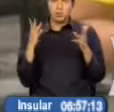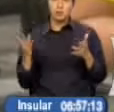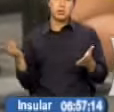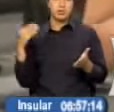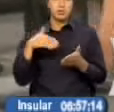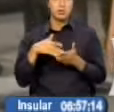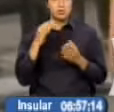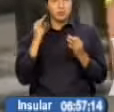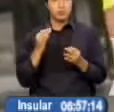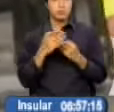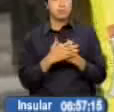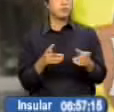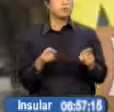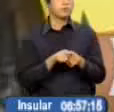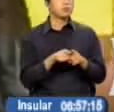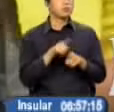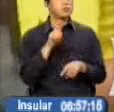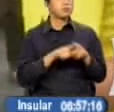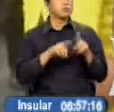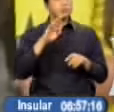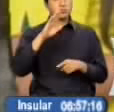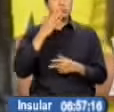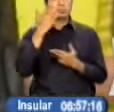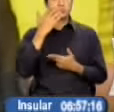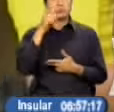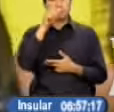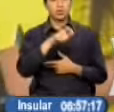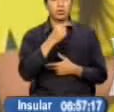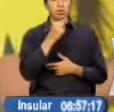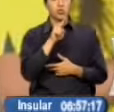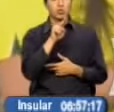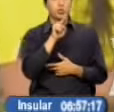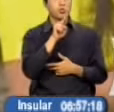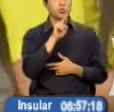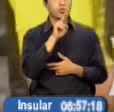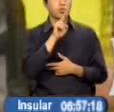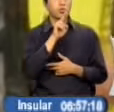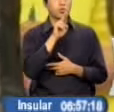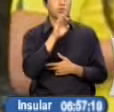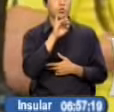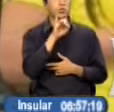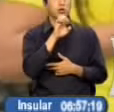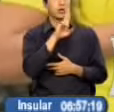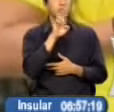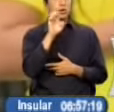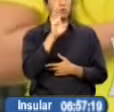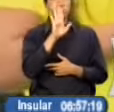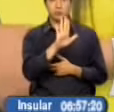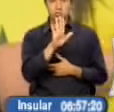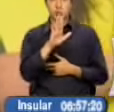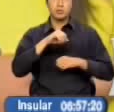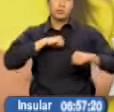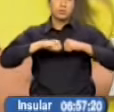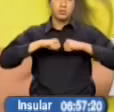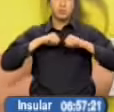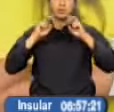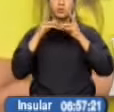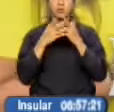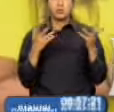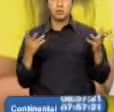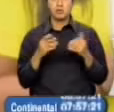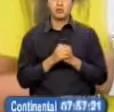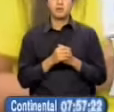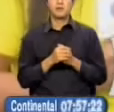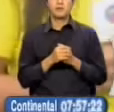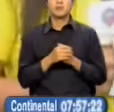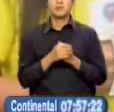a la hora del compromiso también estamos acá con el general gutiérrez mauricio gutiérrez me dicen cierto usted es parte del operativo de lo que va a significar es el